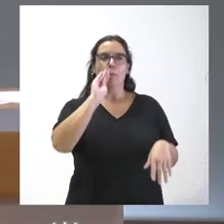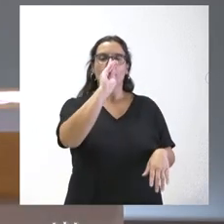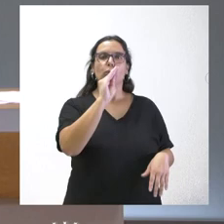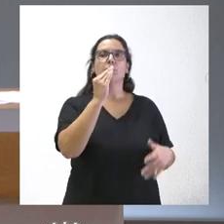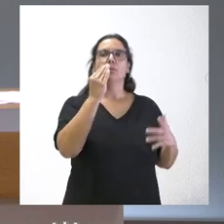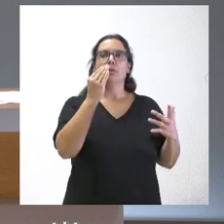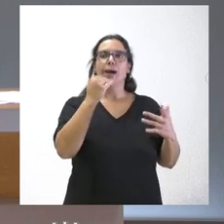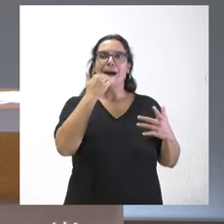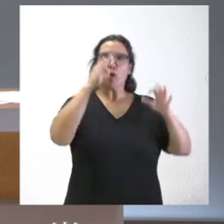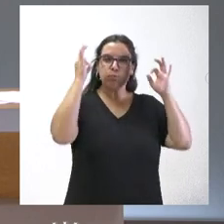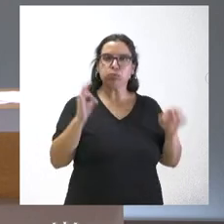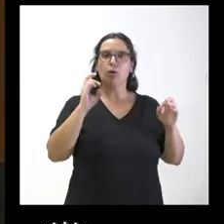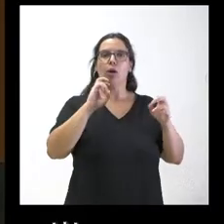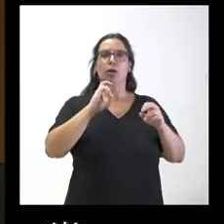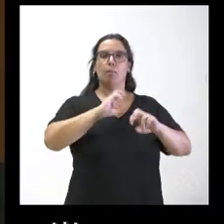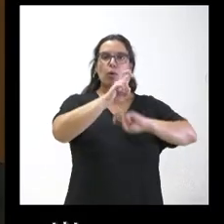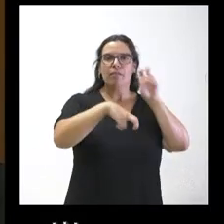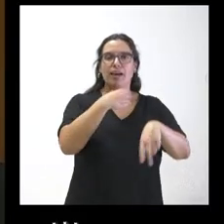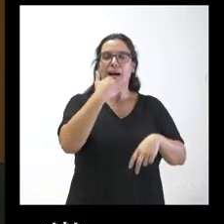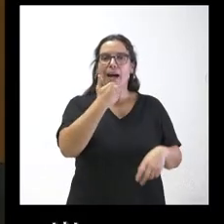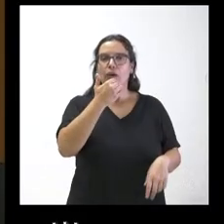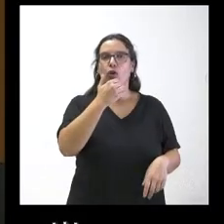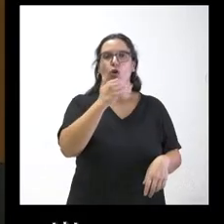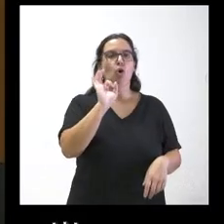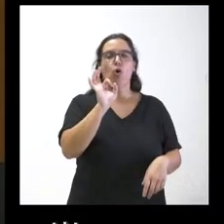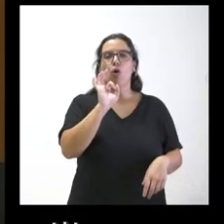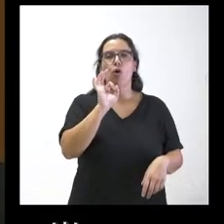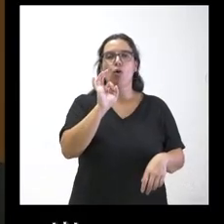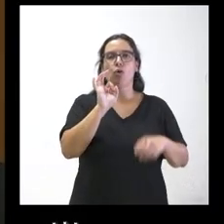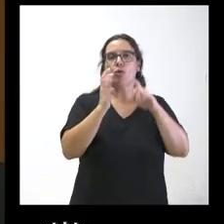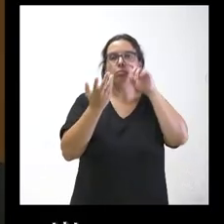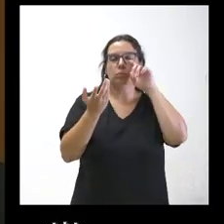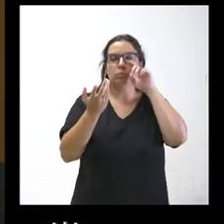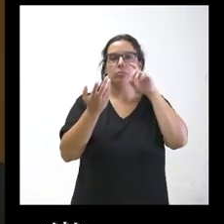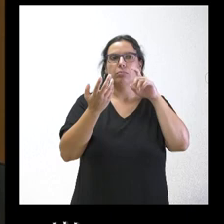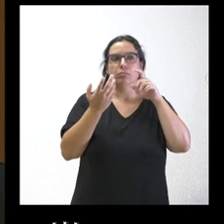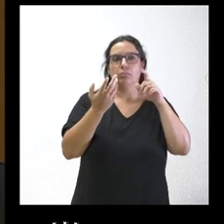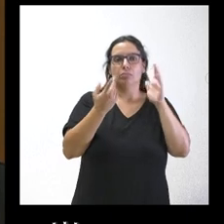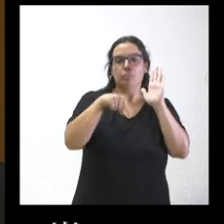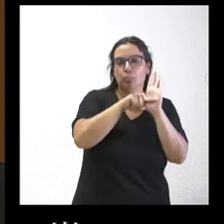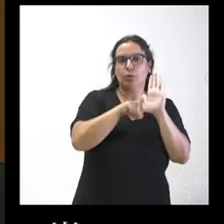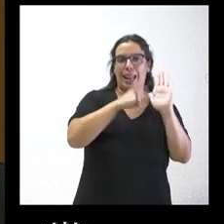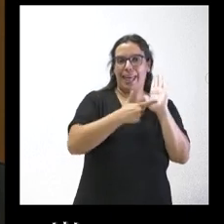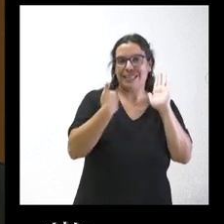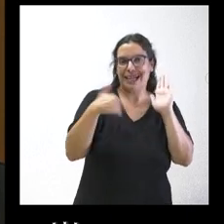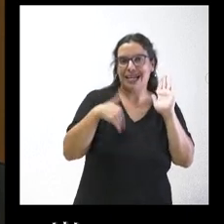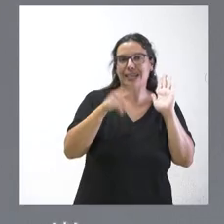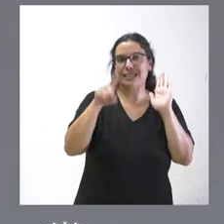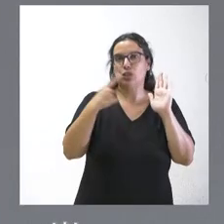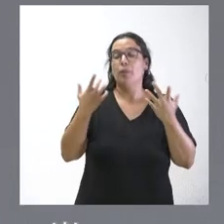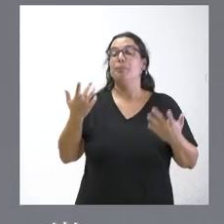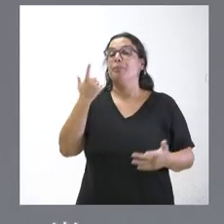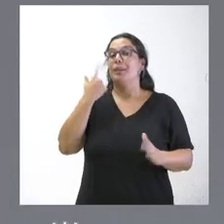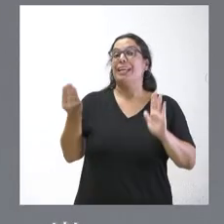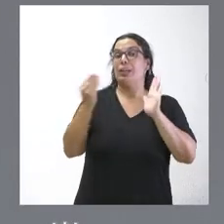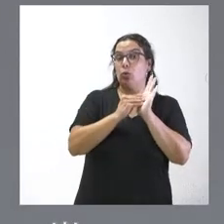que se modifica por tener conocimientos hay alguna modificación en la práctica se incluye